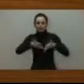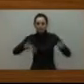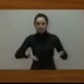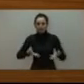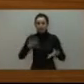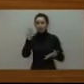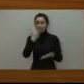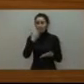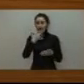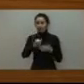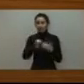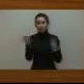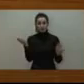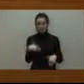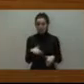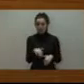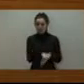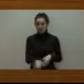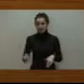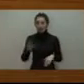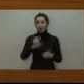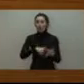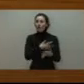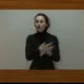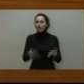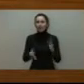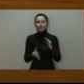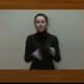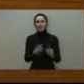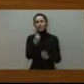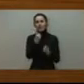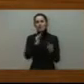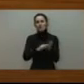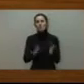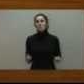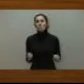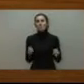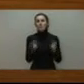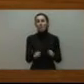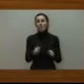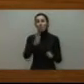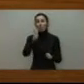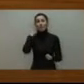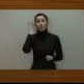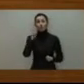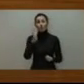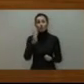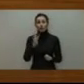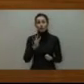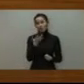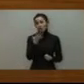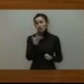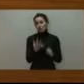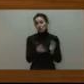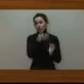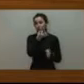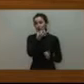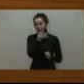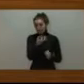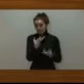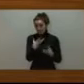escuelas de educación infantil y porque los horarios, en muchos casos, cierran a las cuatro o las cinco de la tarde y es